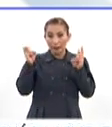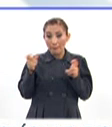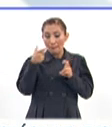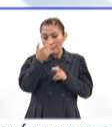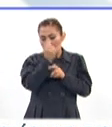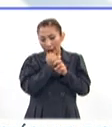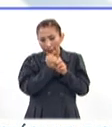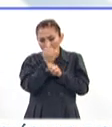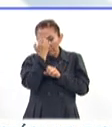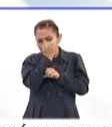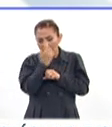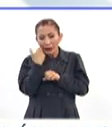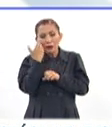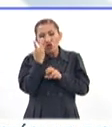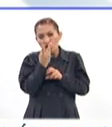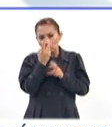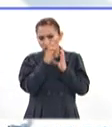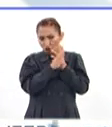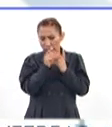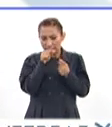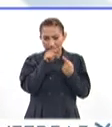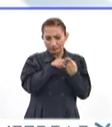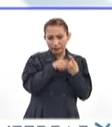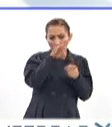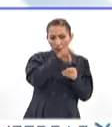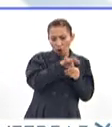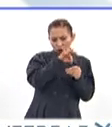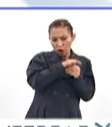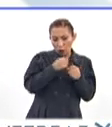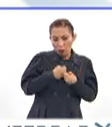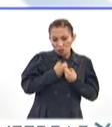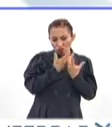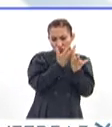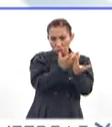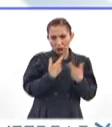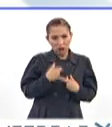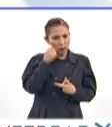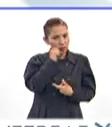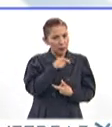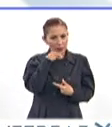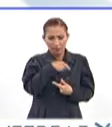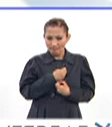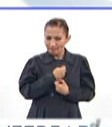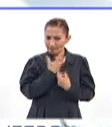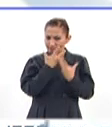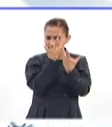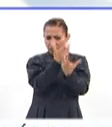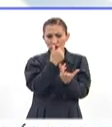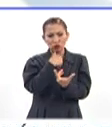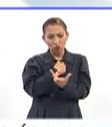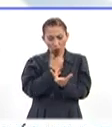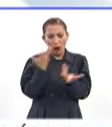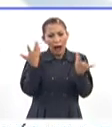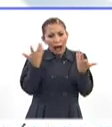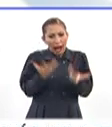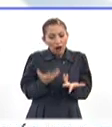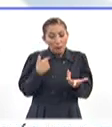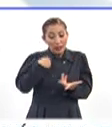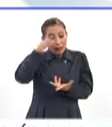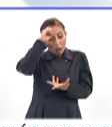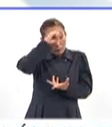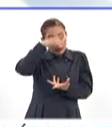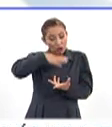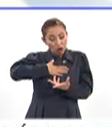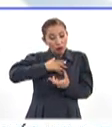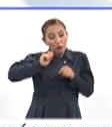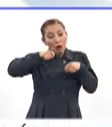este estudio, porque queríamos saber en dos dimensiones. Uno, el voto como expresión ciudadana siempre tiene una manifestación de llevar a